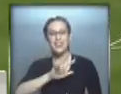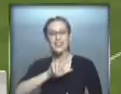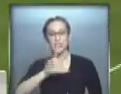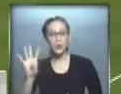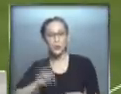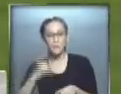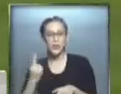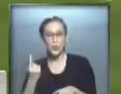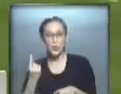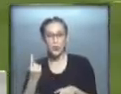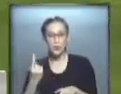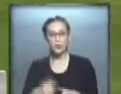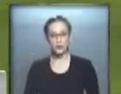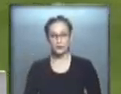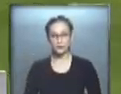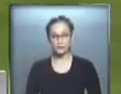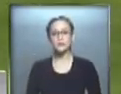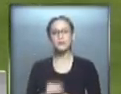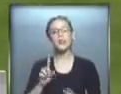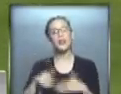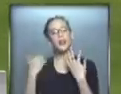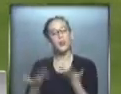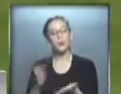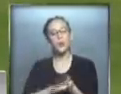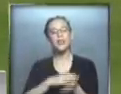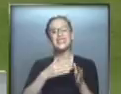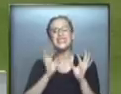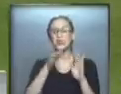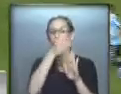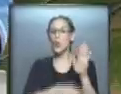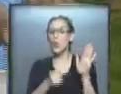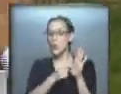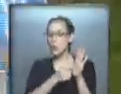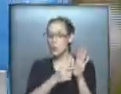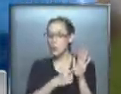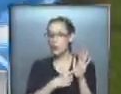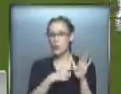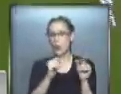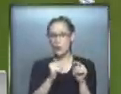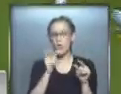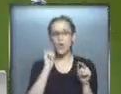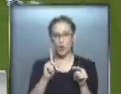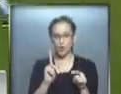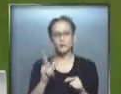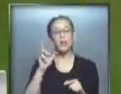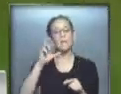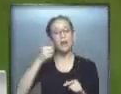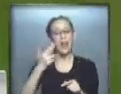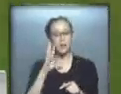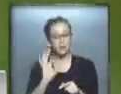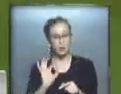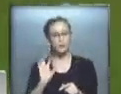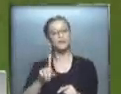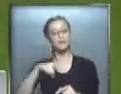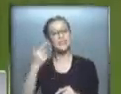de la primera etapa nos vamos al complemento y las cifras definitivas rodrigo palacio colocado aquí el